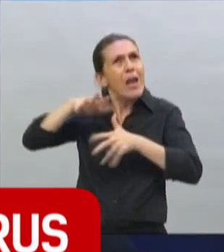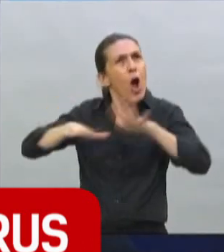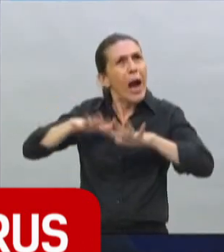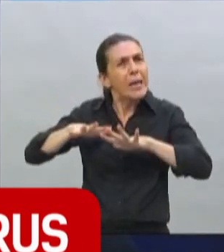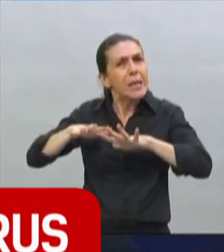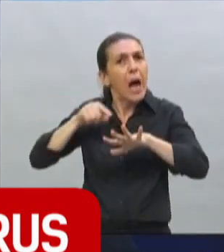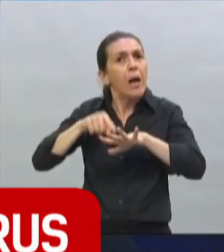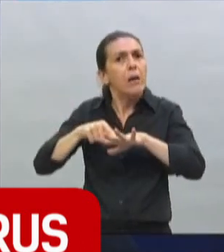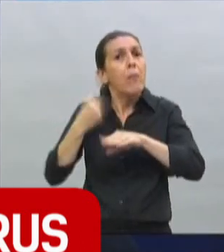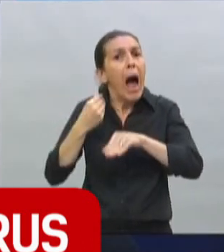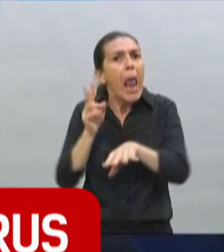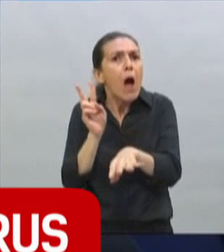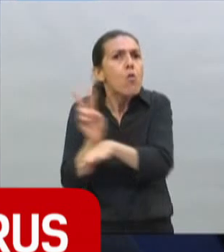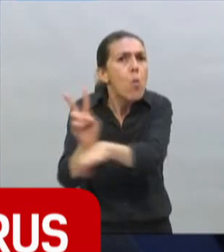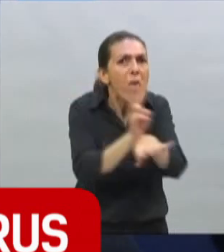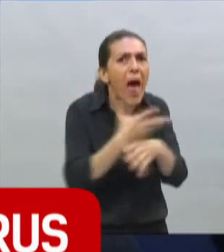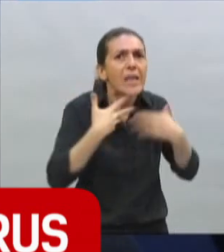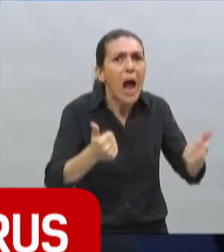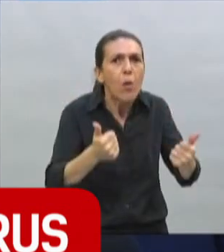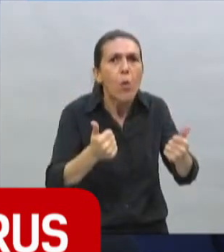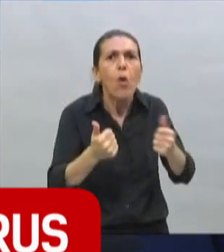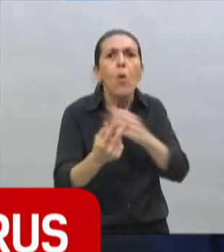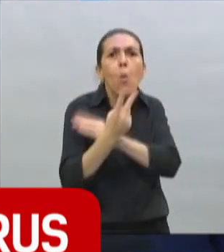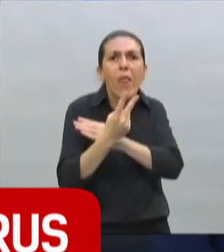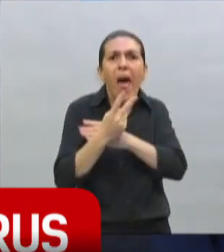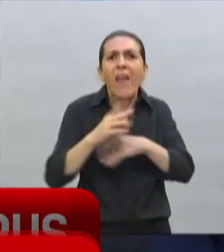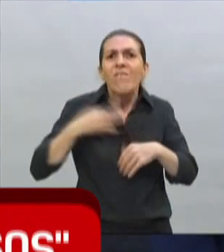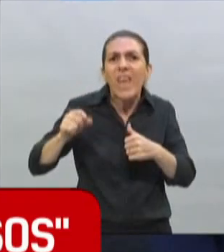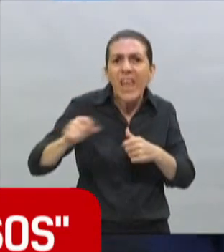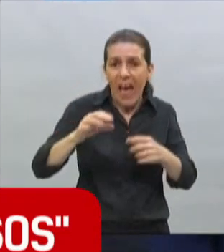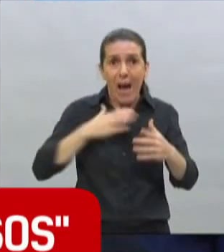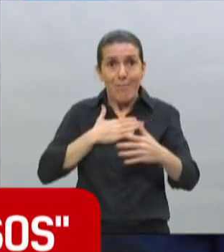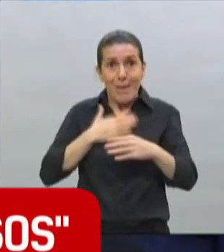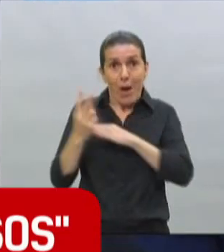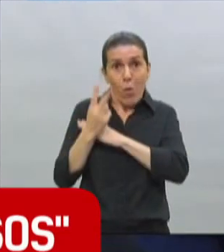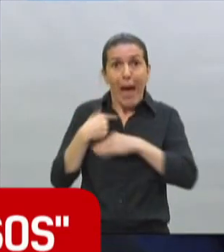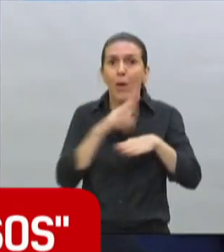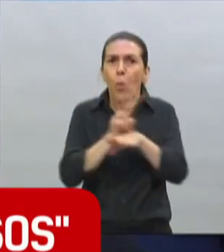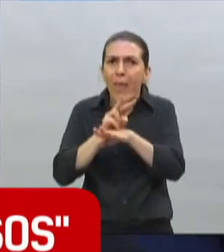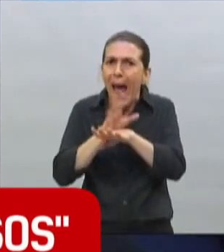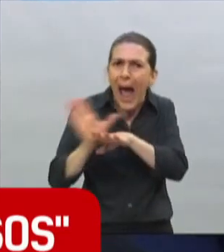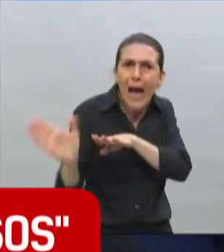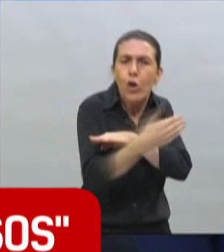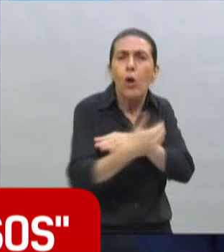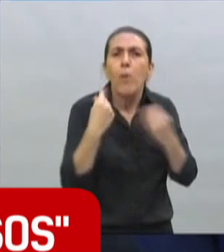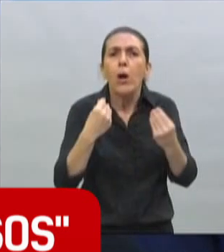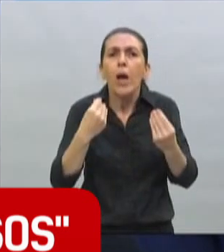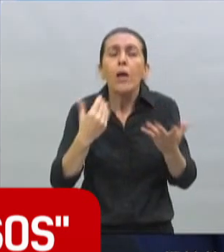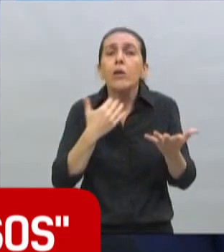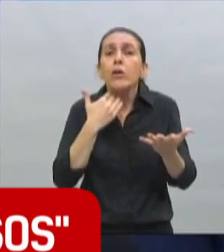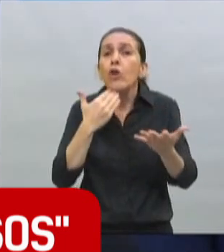básicamente fue preservar nuestra salud y preservar también nuestras vidas y la de los otros, porque no sabemos hasta el día de